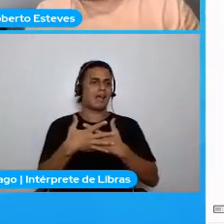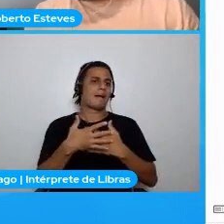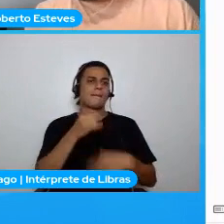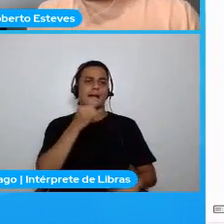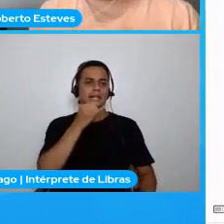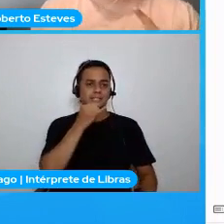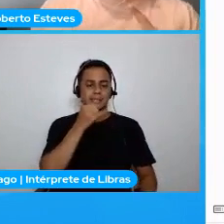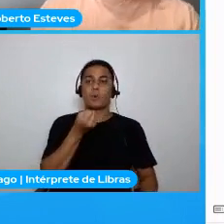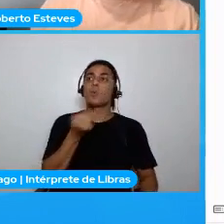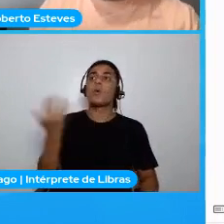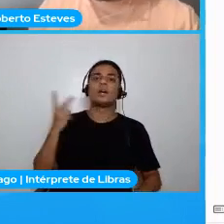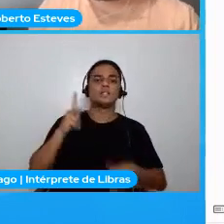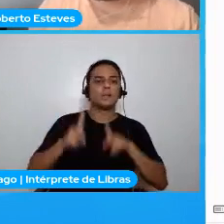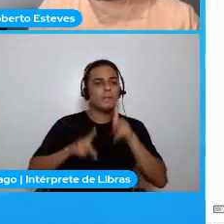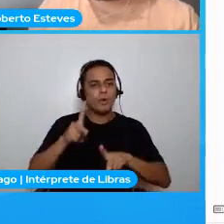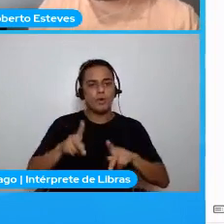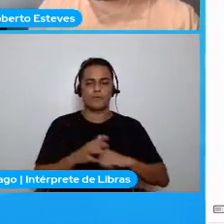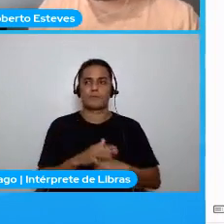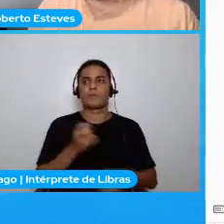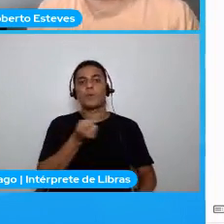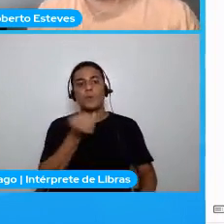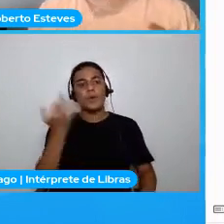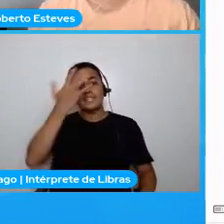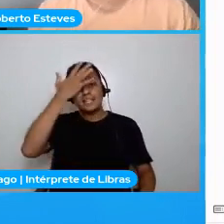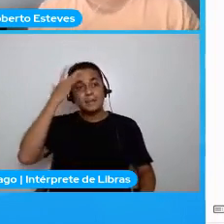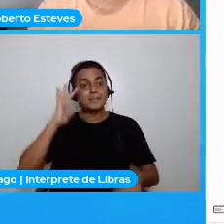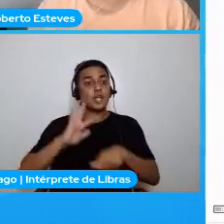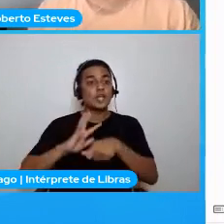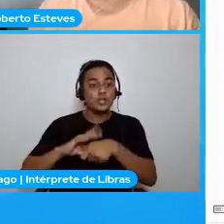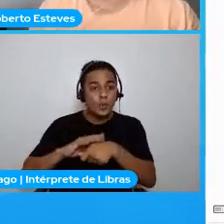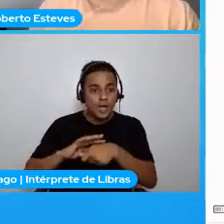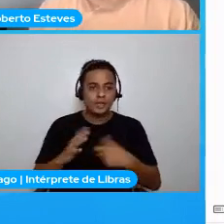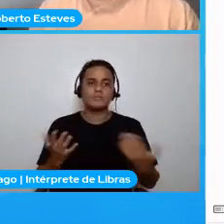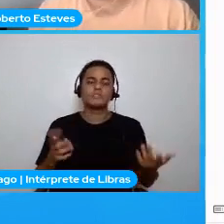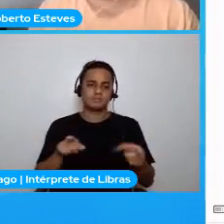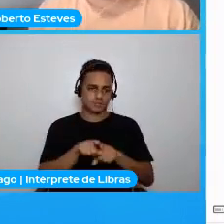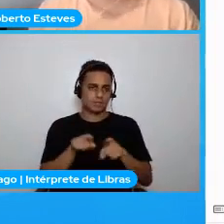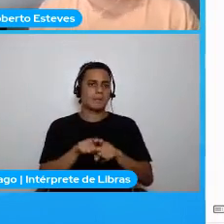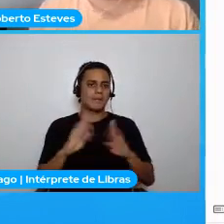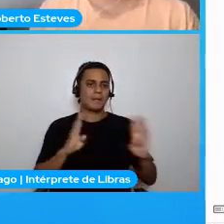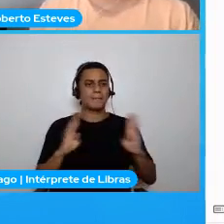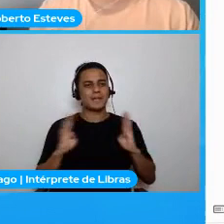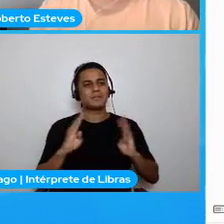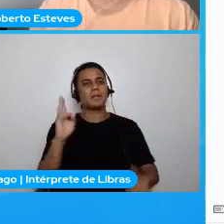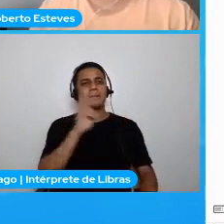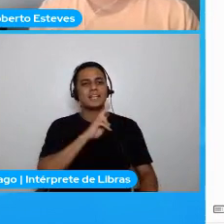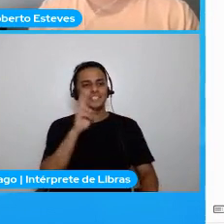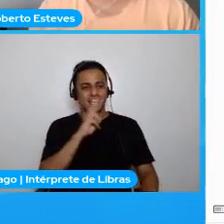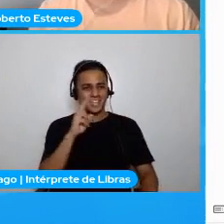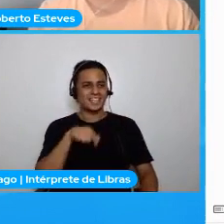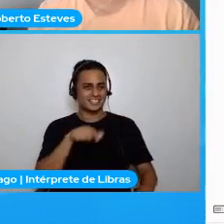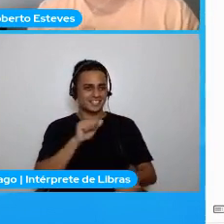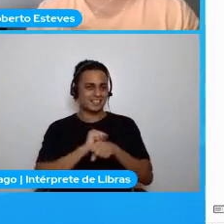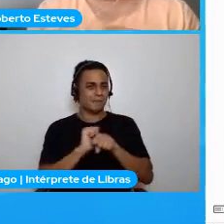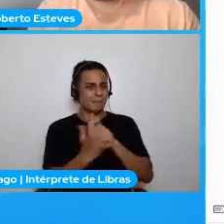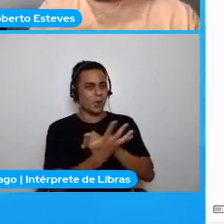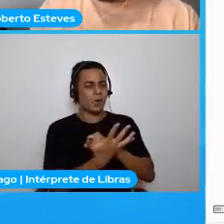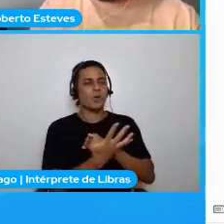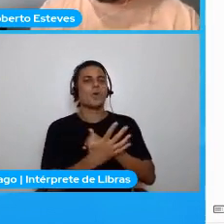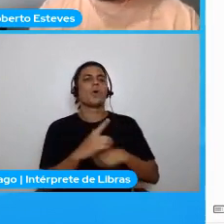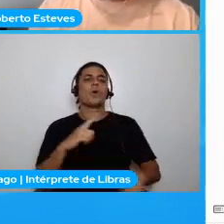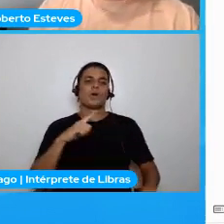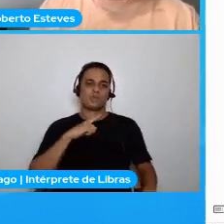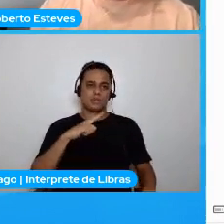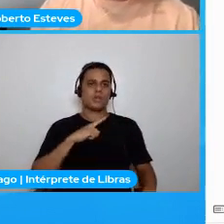de habitantes o número de pacientes. También durante la emergencia sanitaria hubo un desplazamiento